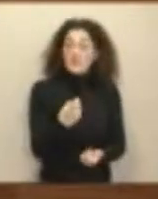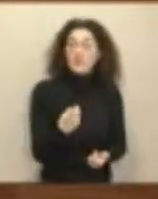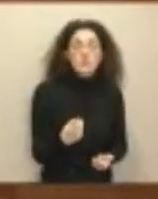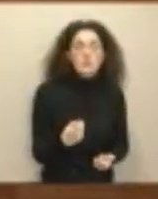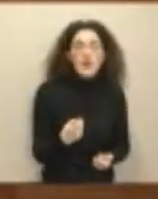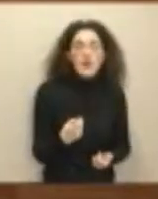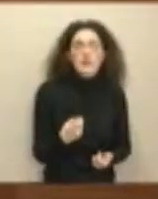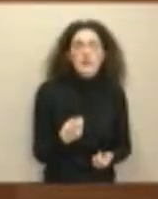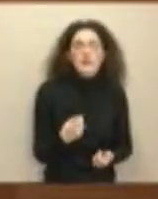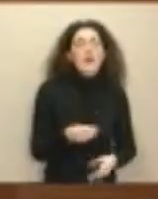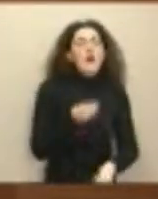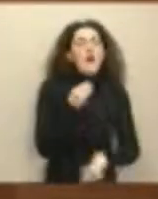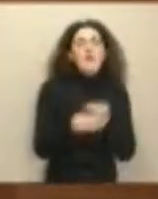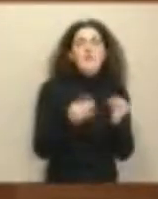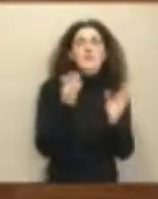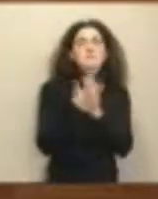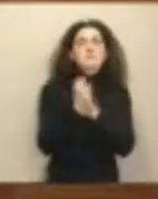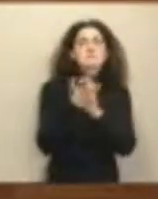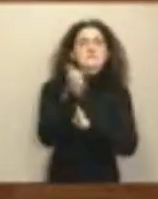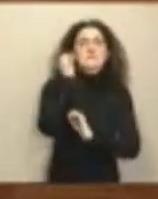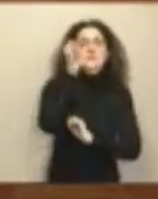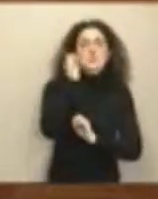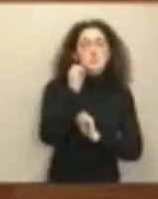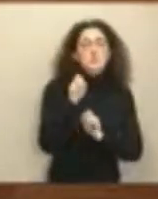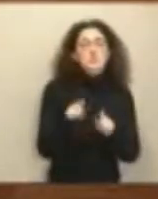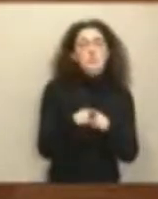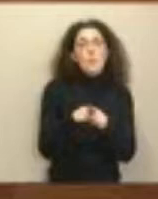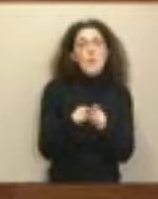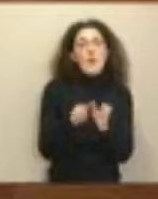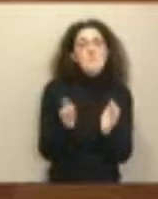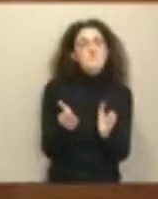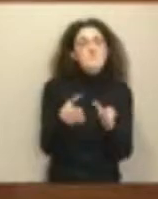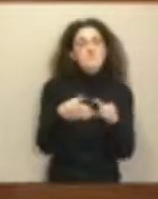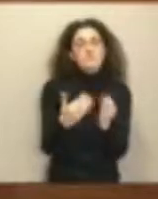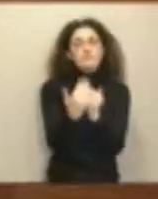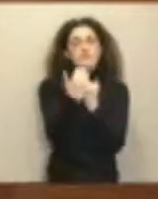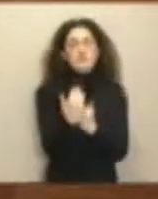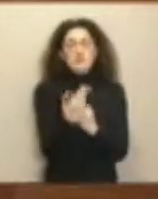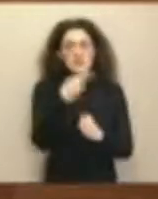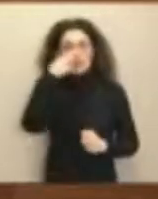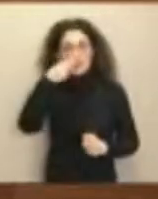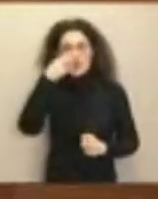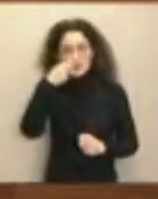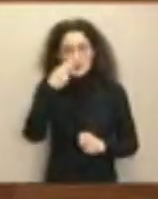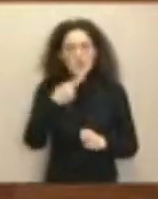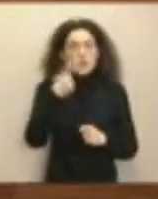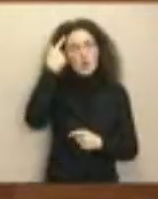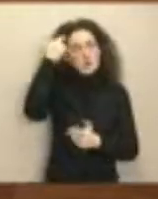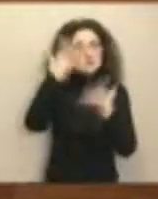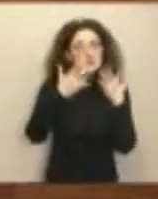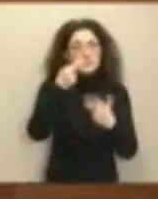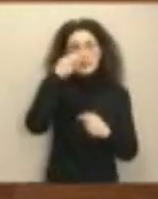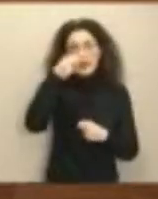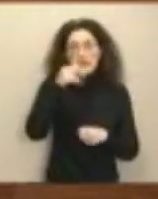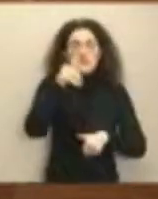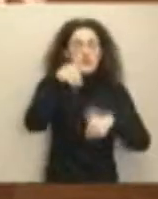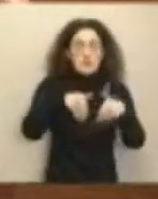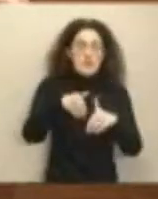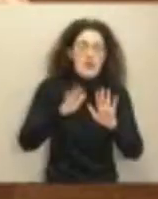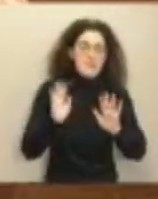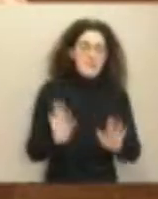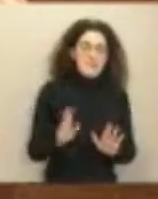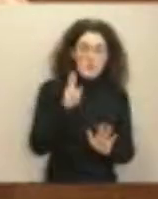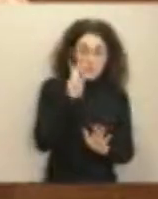a hacer un discurso partidista, partidario, interesado y con cálculo electoral. Pero